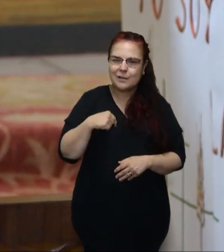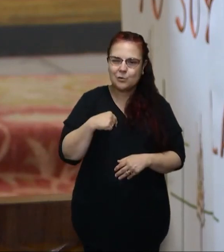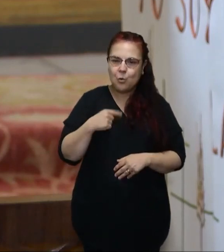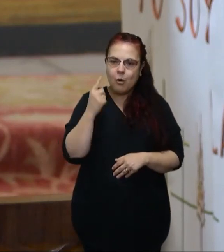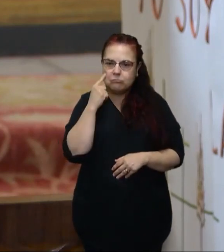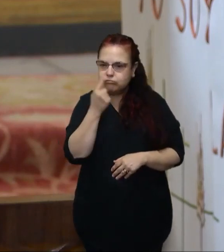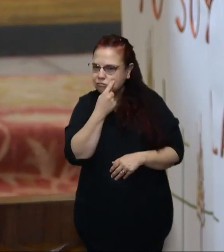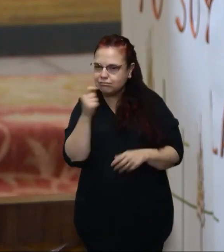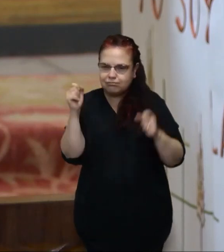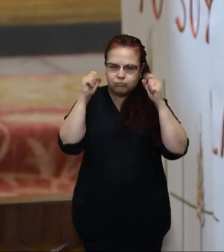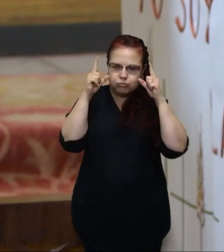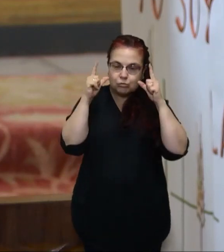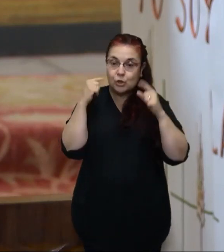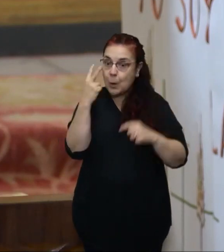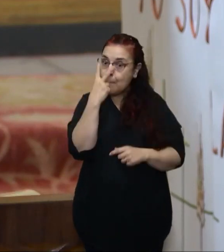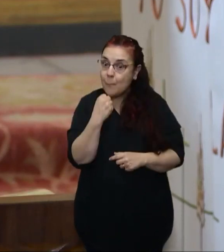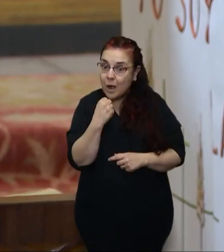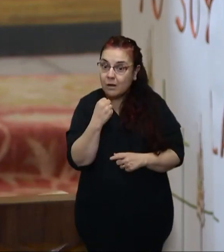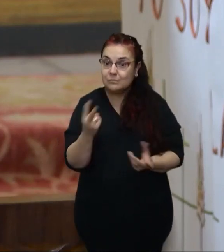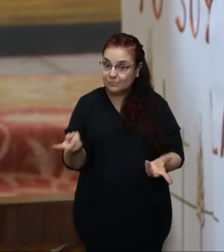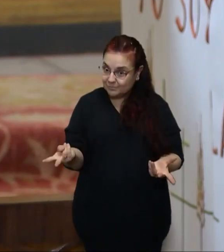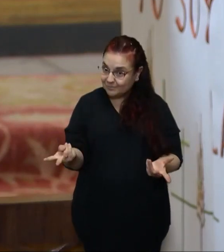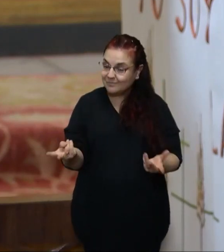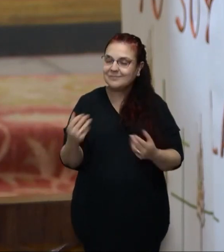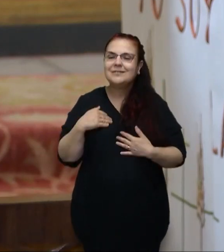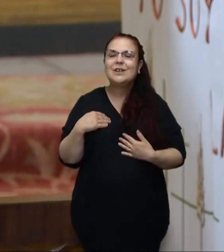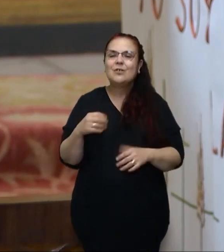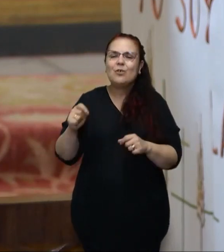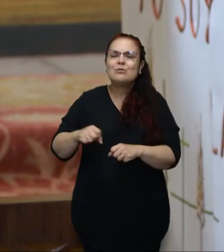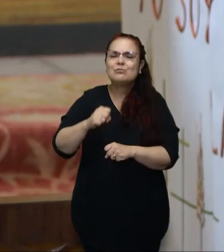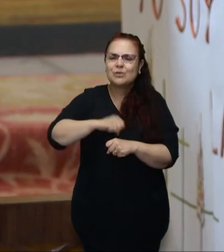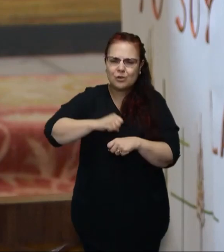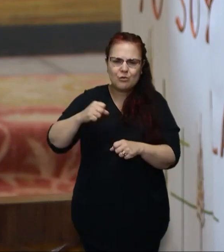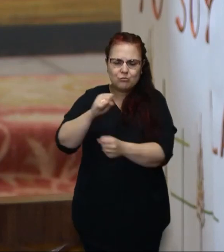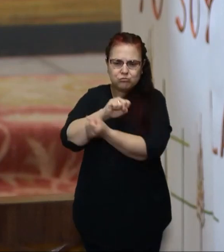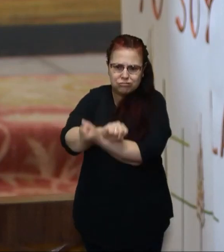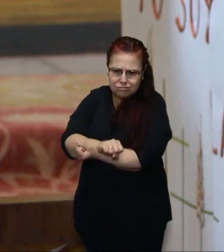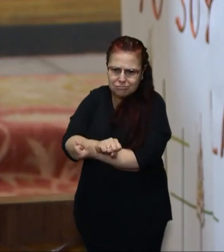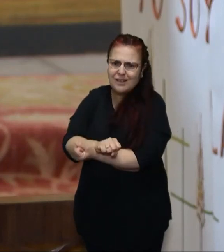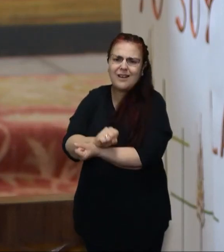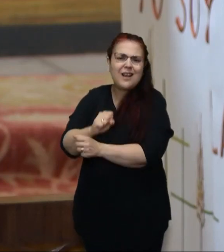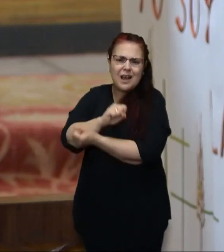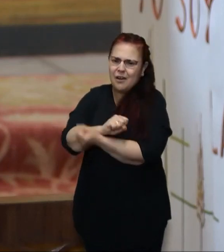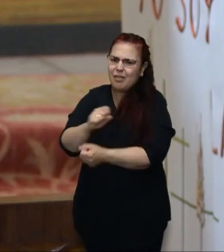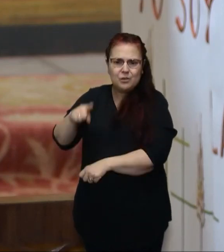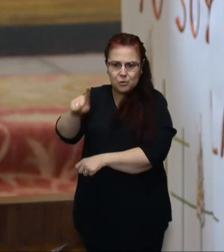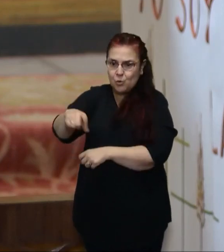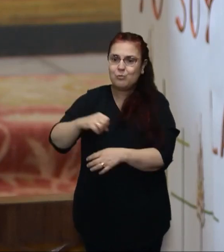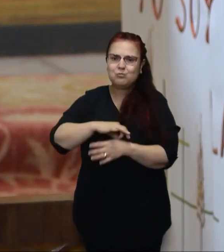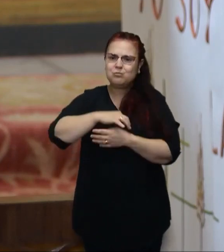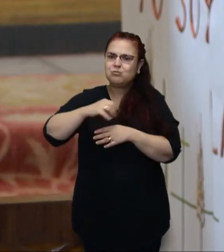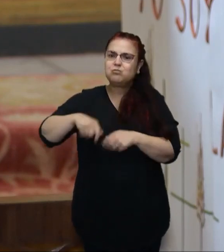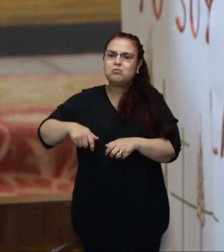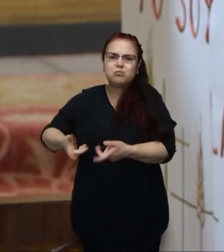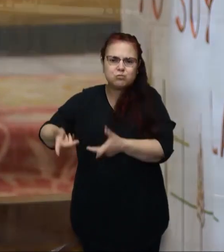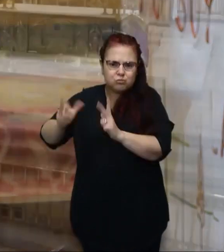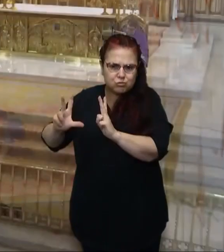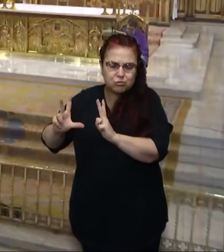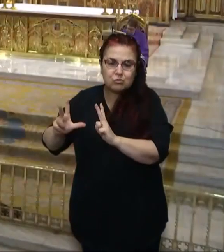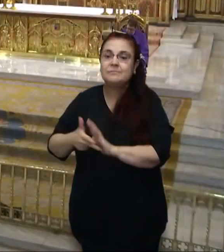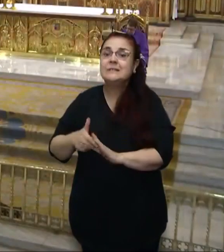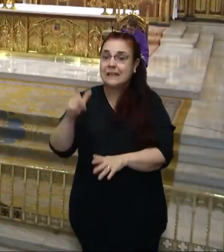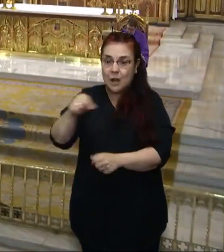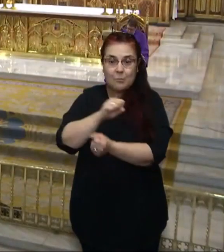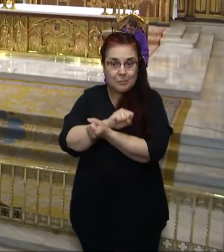los ojos de los ciegos, saques a los cautivos de la cárcel, de la